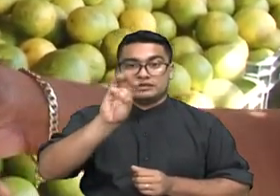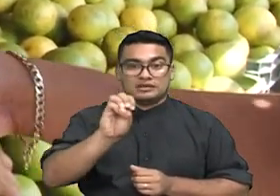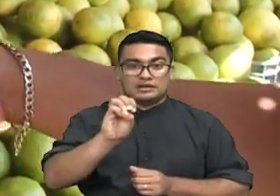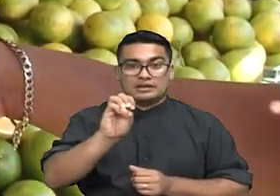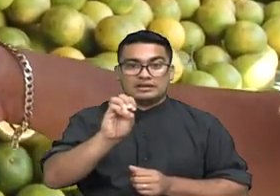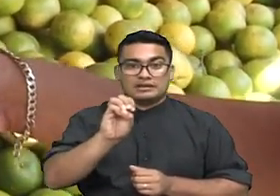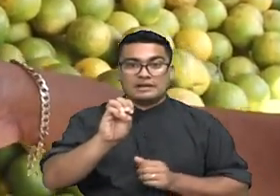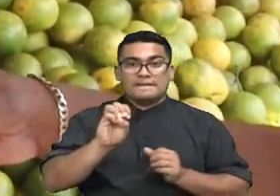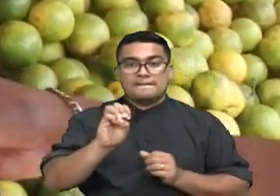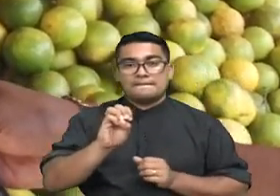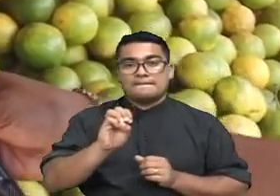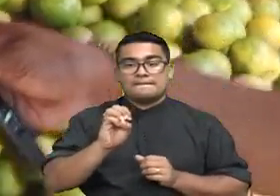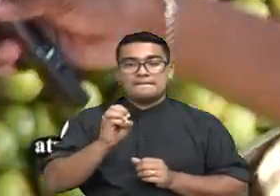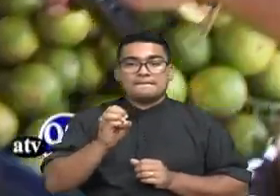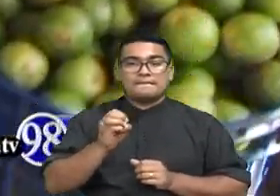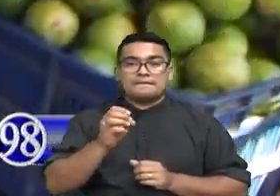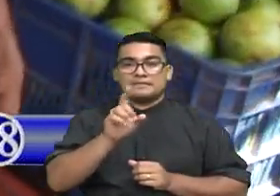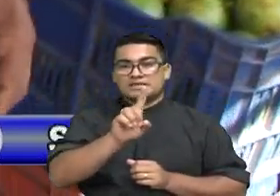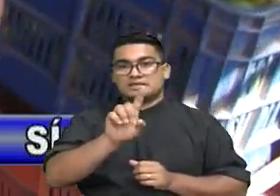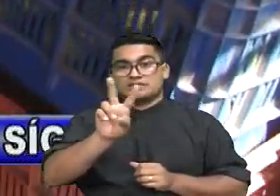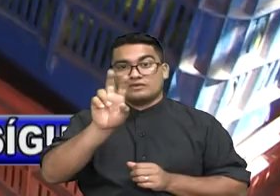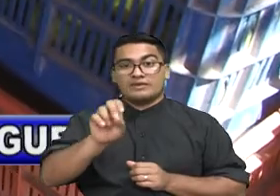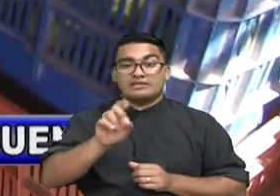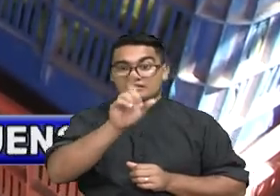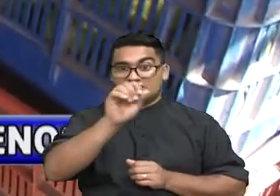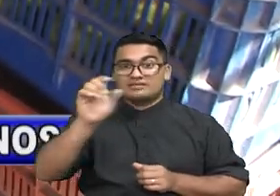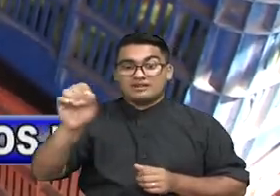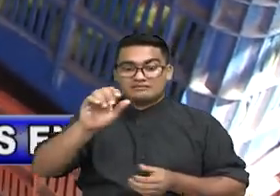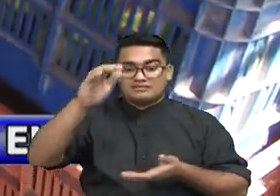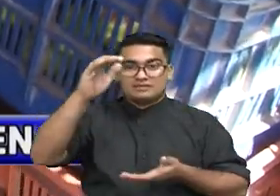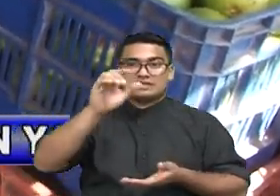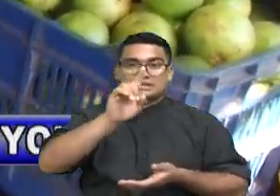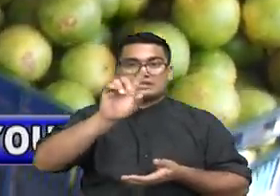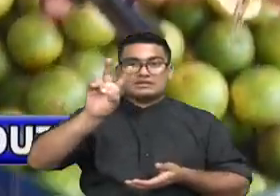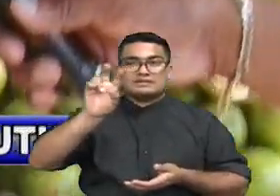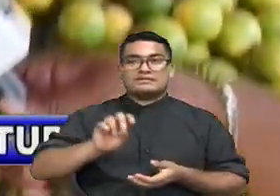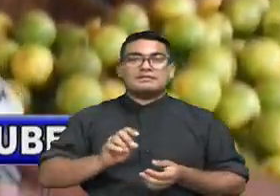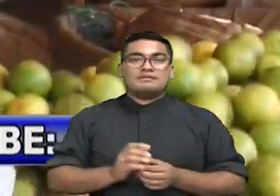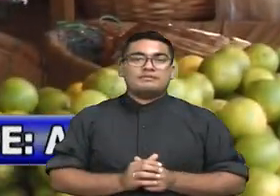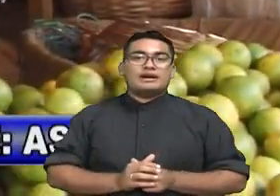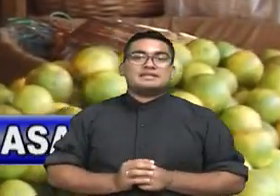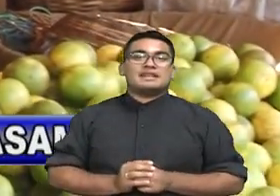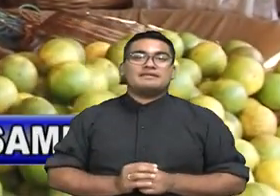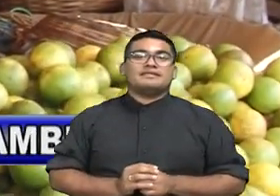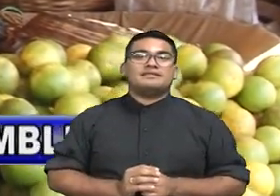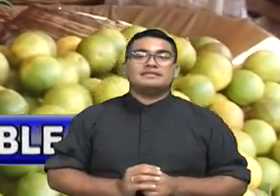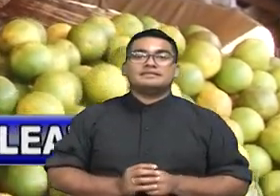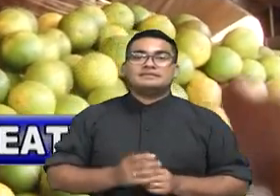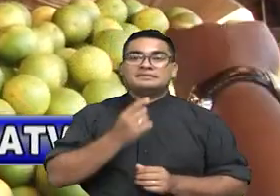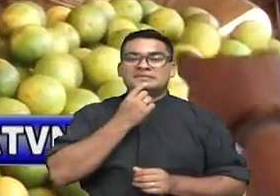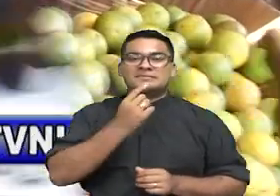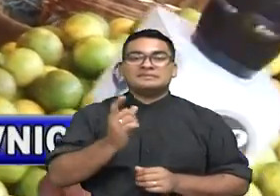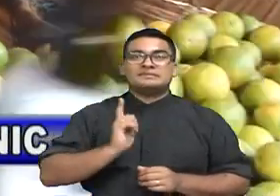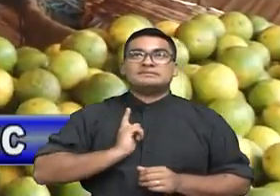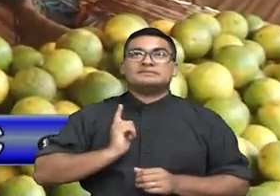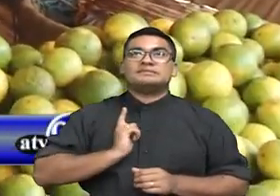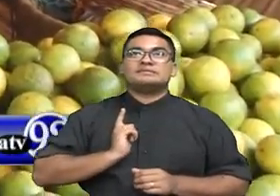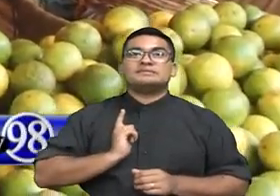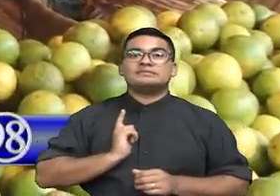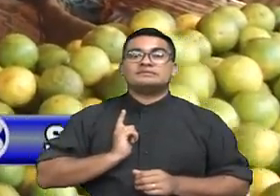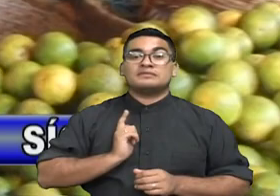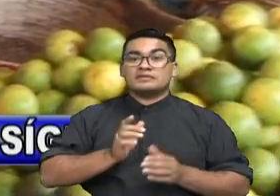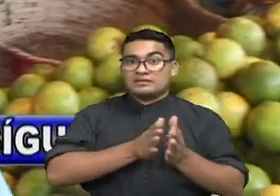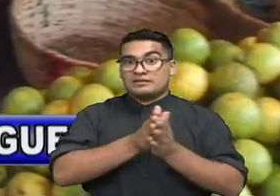25. 120 el 100. Si lleva a las 100, pues le rebajamos más todavía. Y tenemos de esta otra grandota. ¿Es para fresco? Es